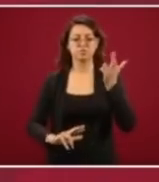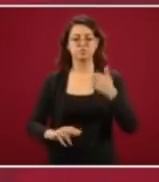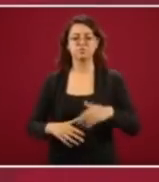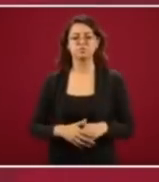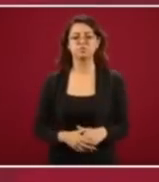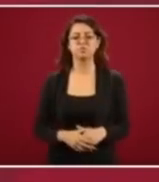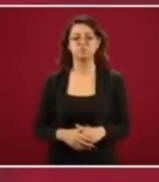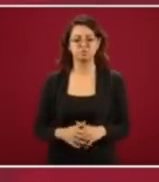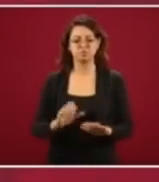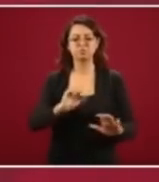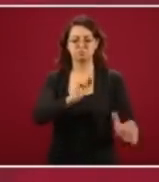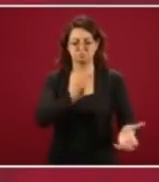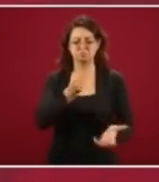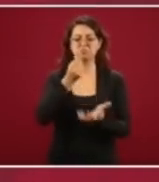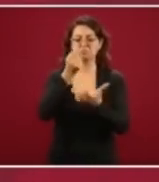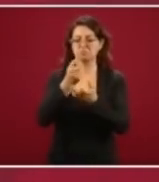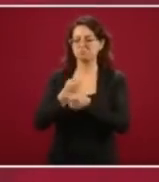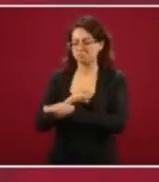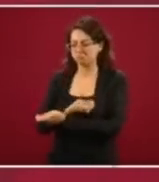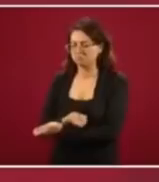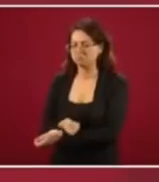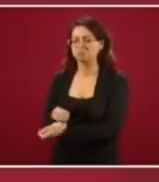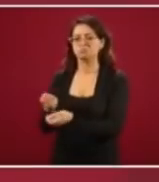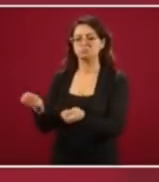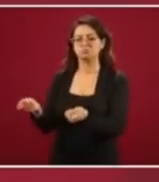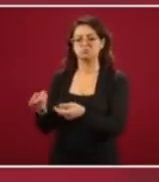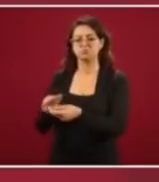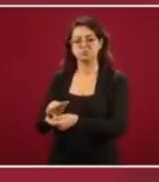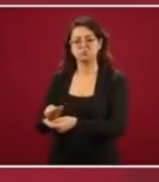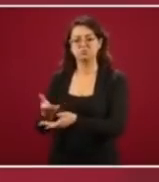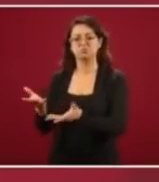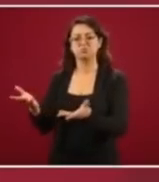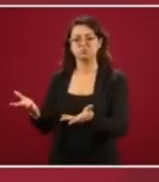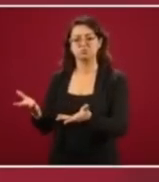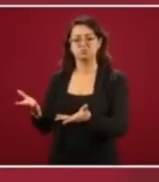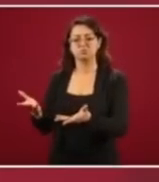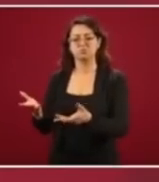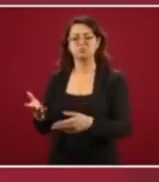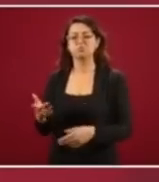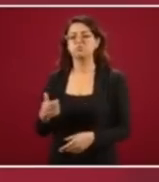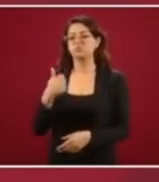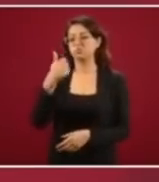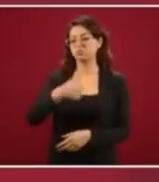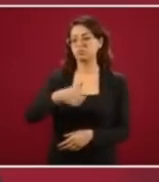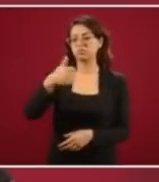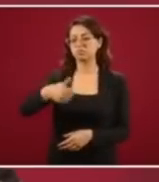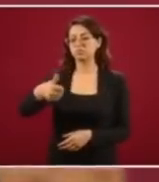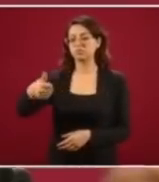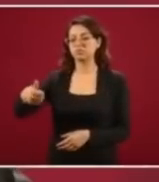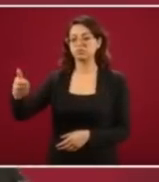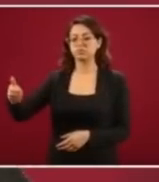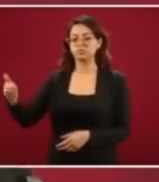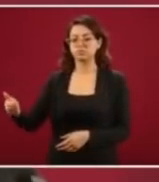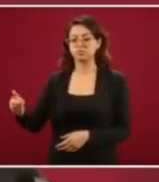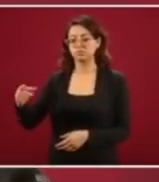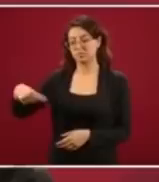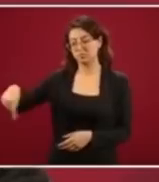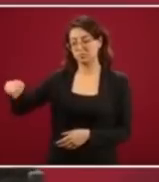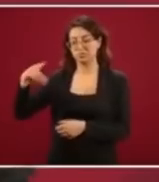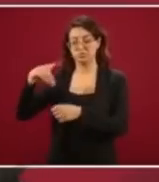se devolviera el dinero, y se entregó a cada uno de los que